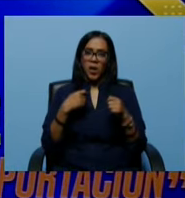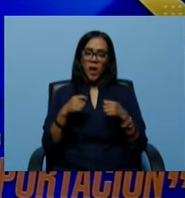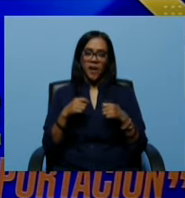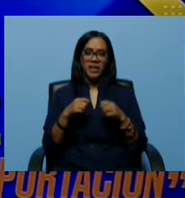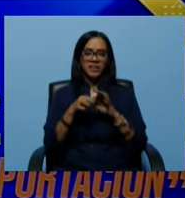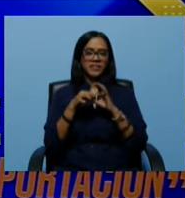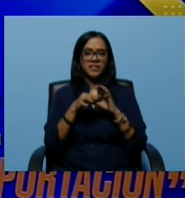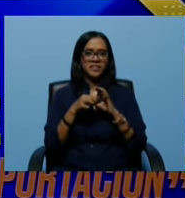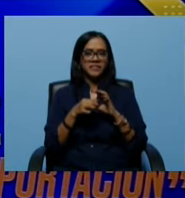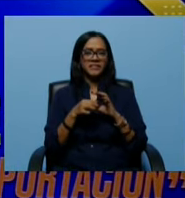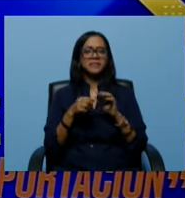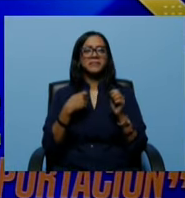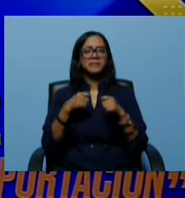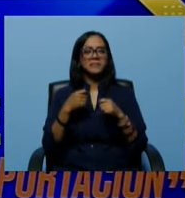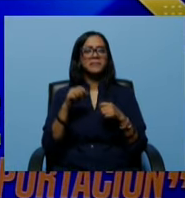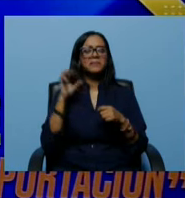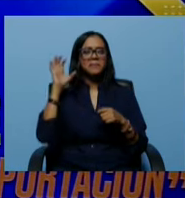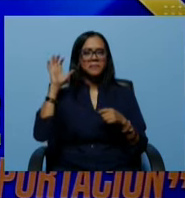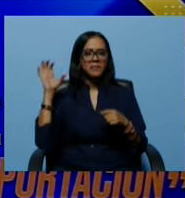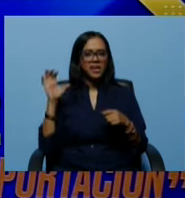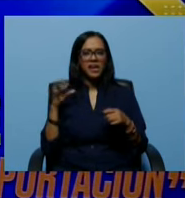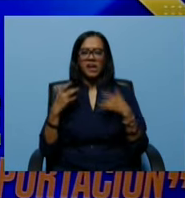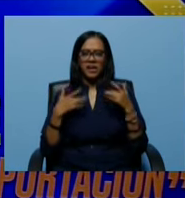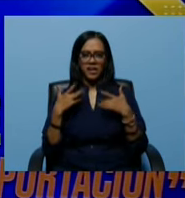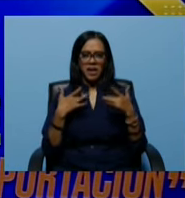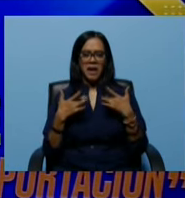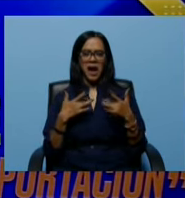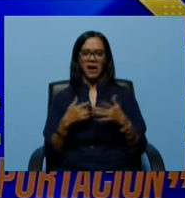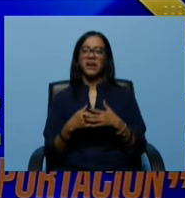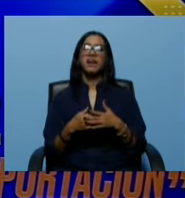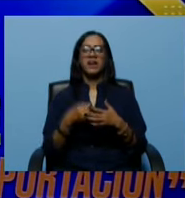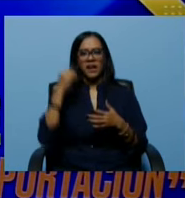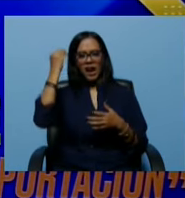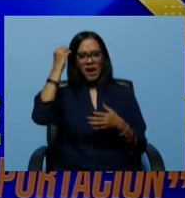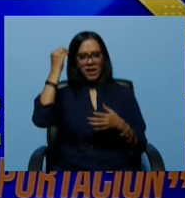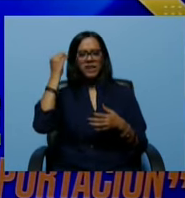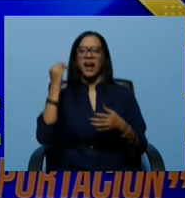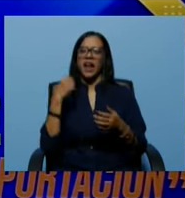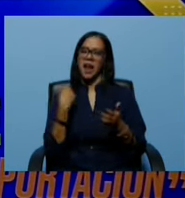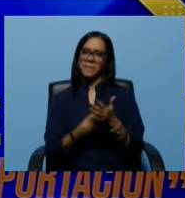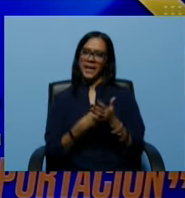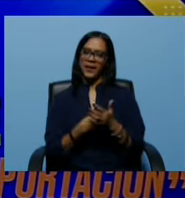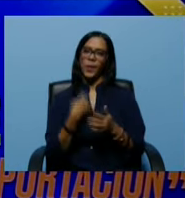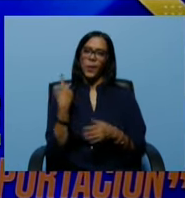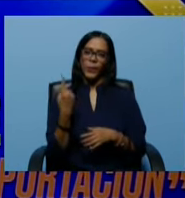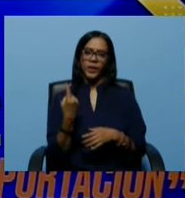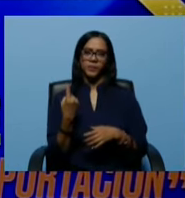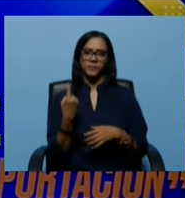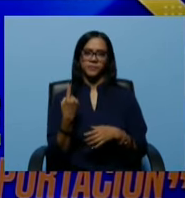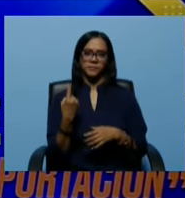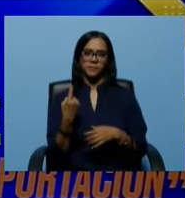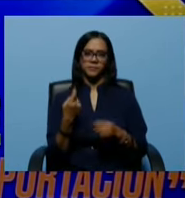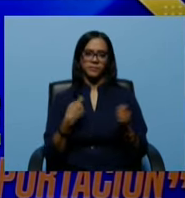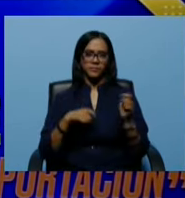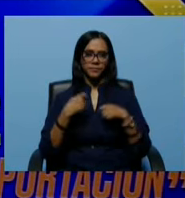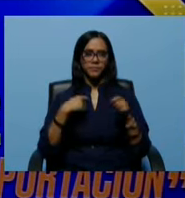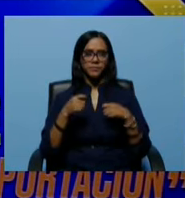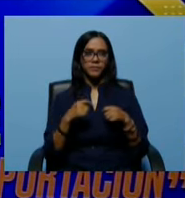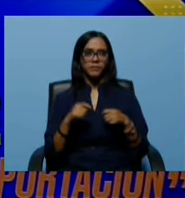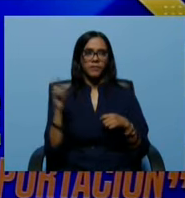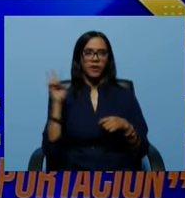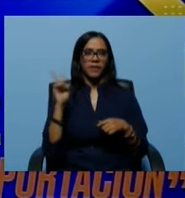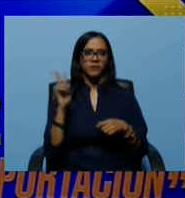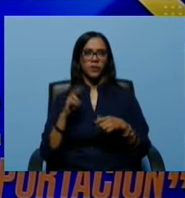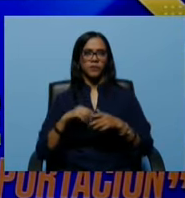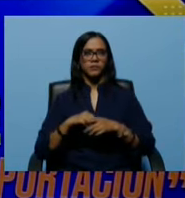las exportaciones no petroleras y actividades conexas que cree el pago único para la exportación desde